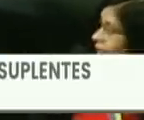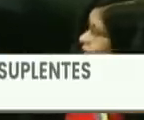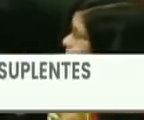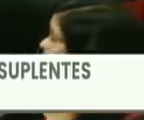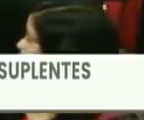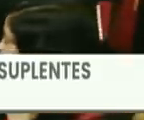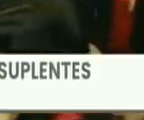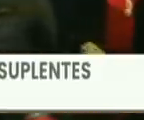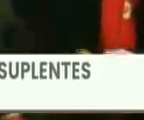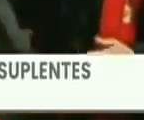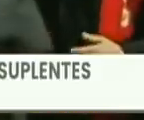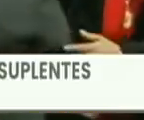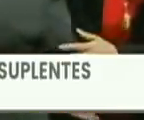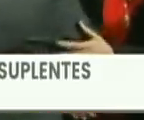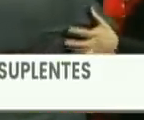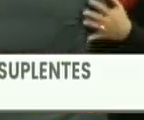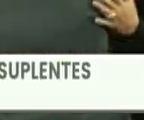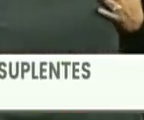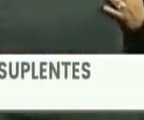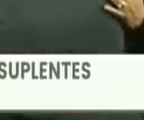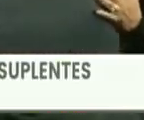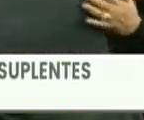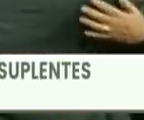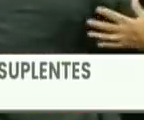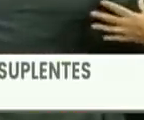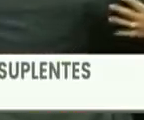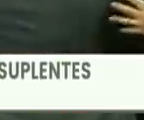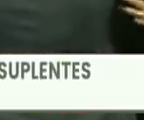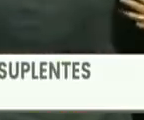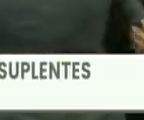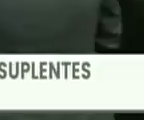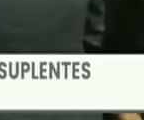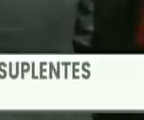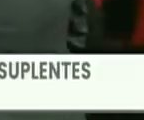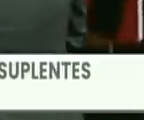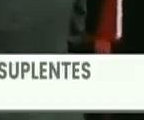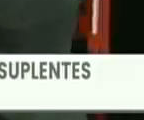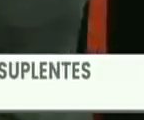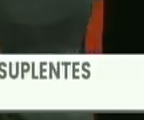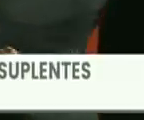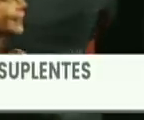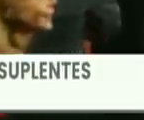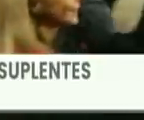Nosotros con estas imágenes le informamos a toda nuestra audiencia que no van a dar más declaraciones.